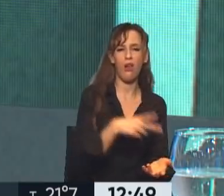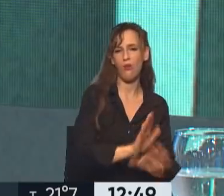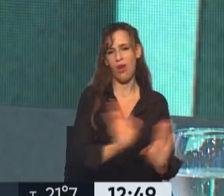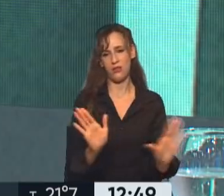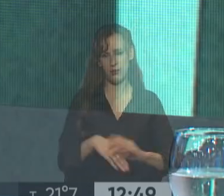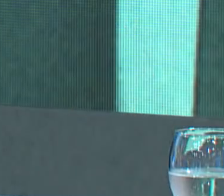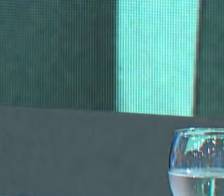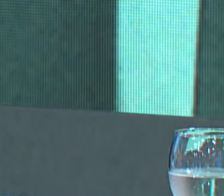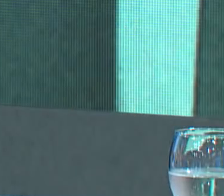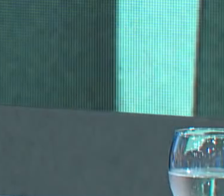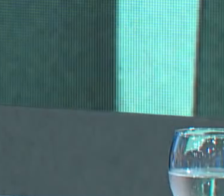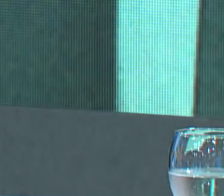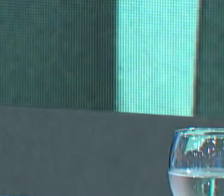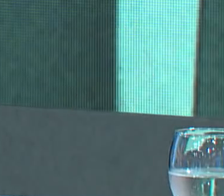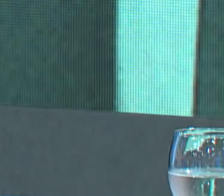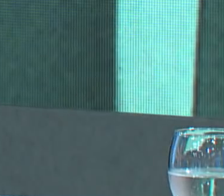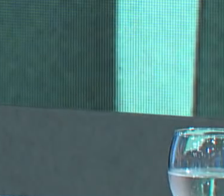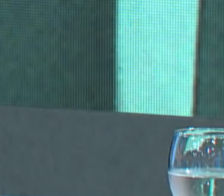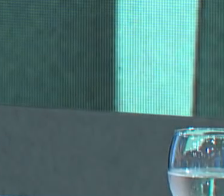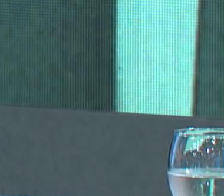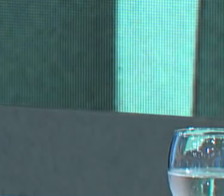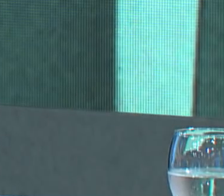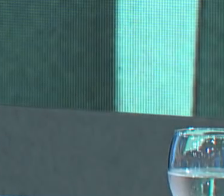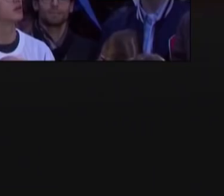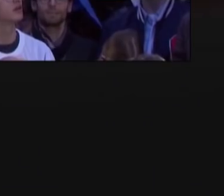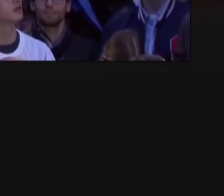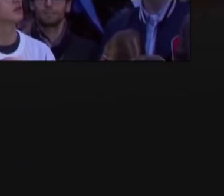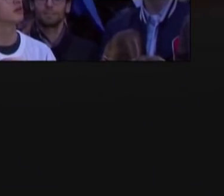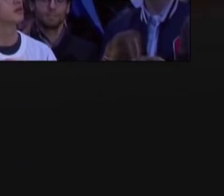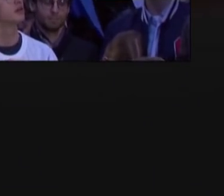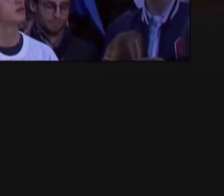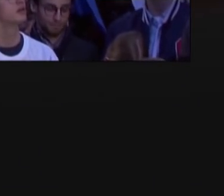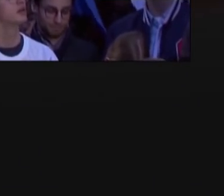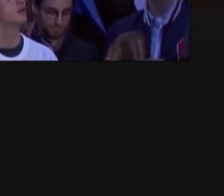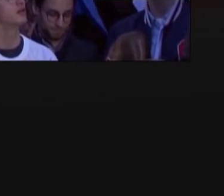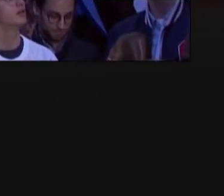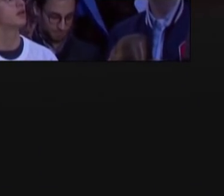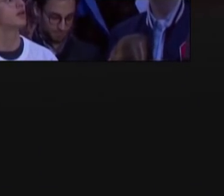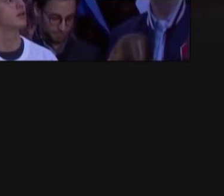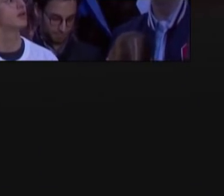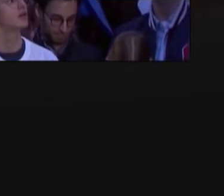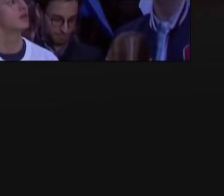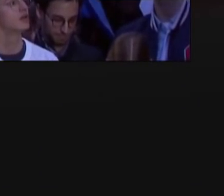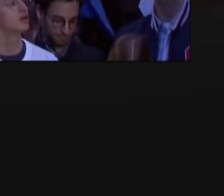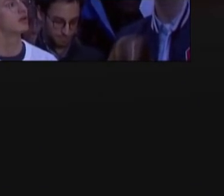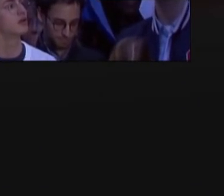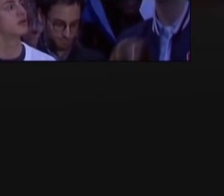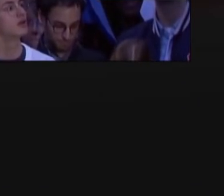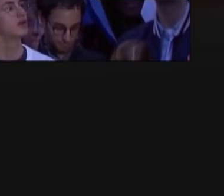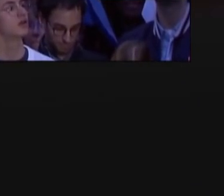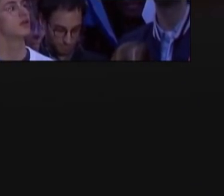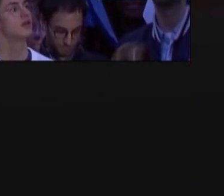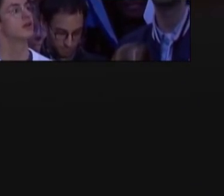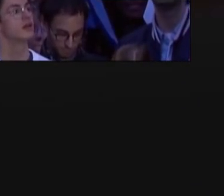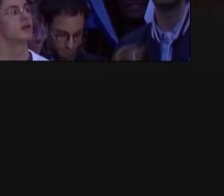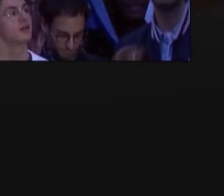adelante. Macron no va a poder ir por una nueva reelección si llega a ganar, no tiene un partido consolidado. Pero la extrema derecha o